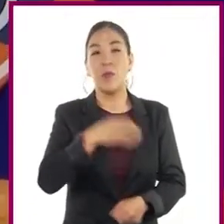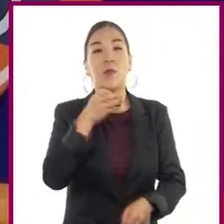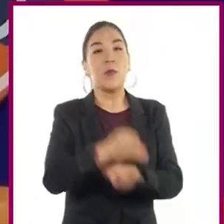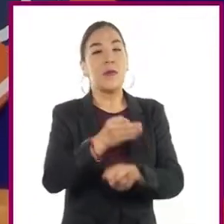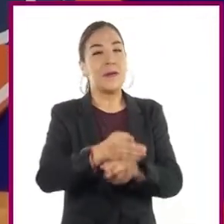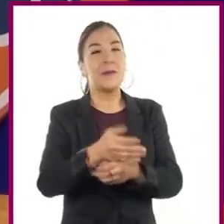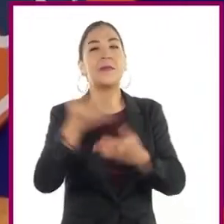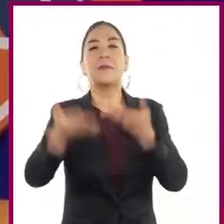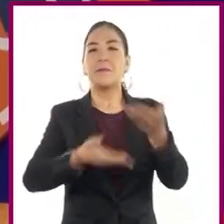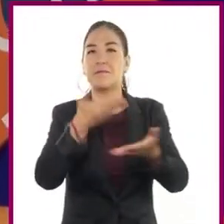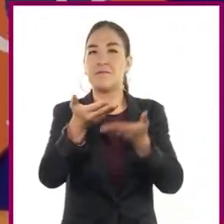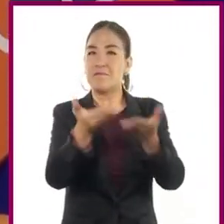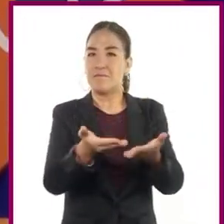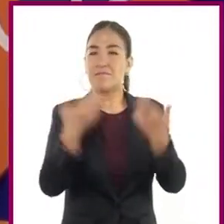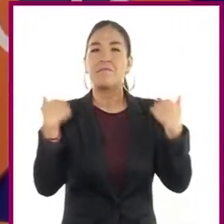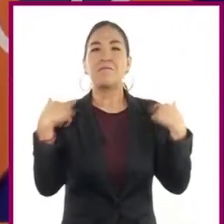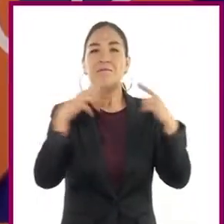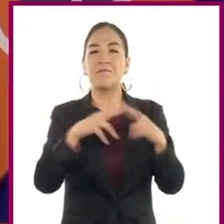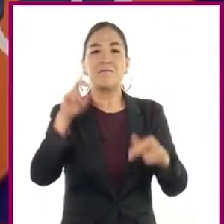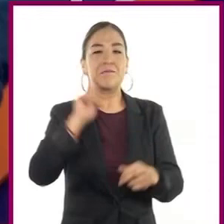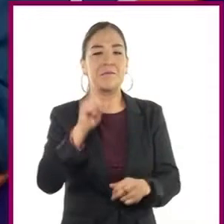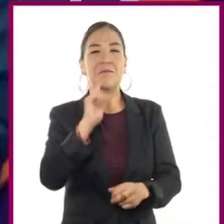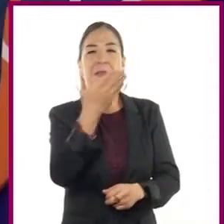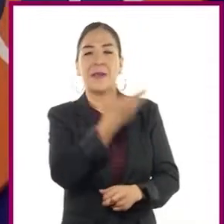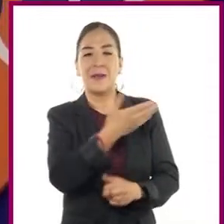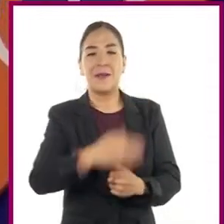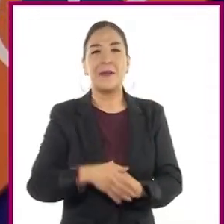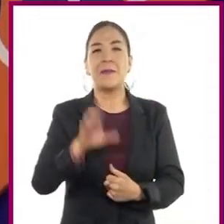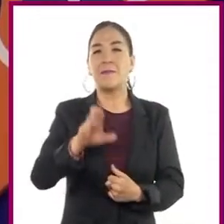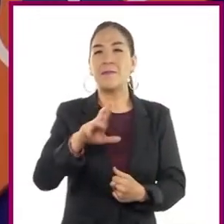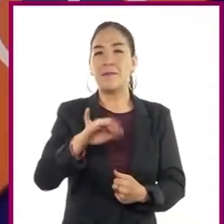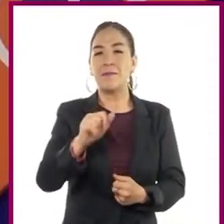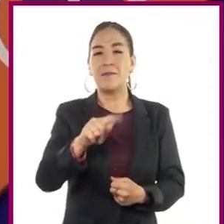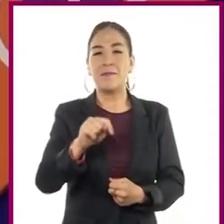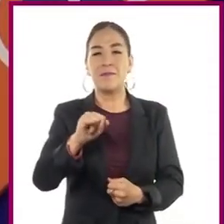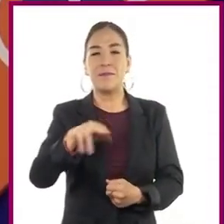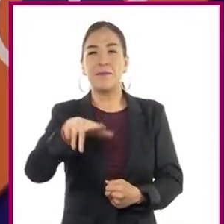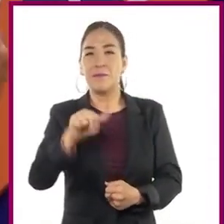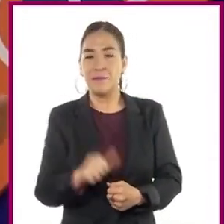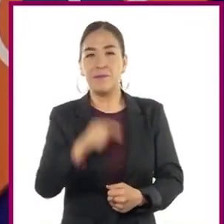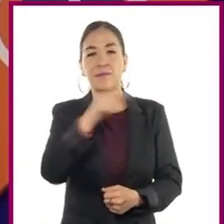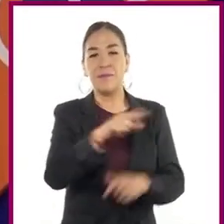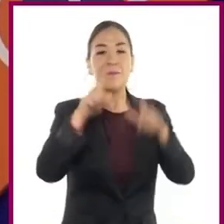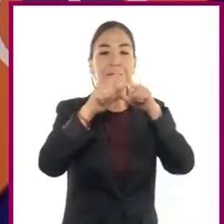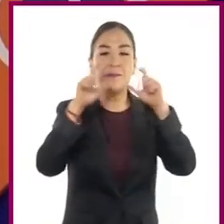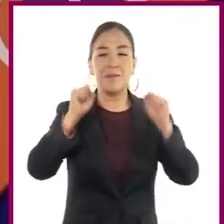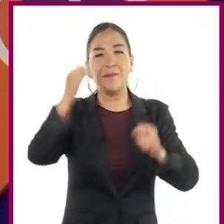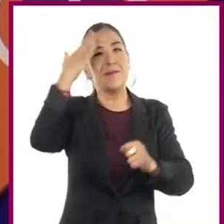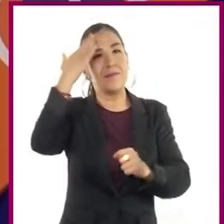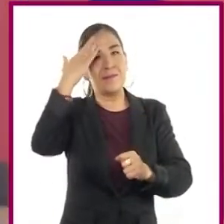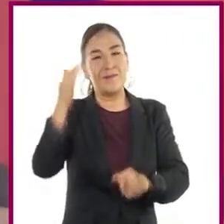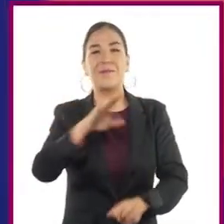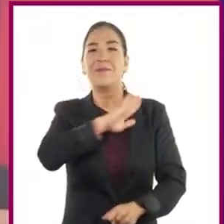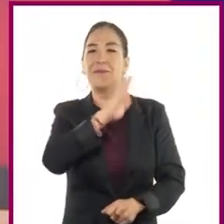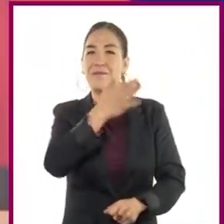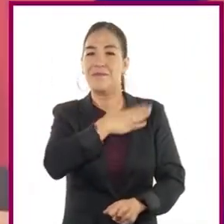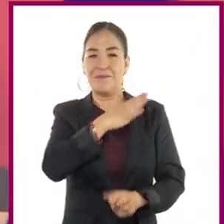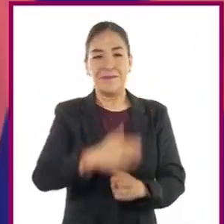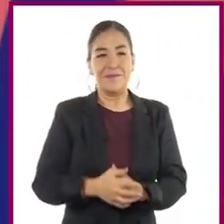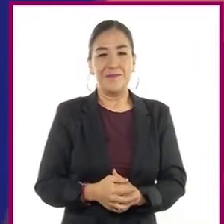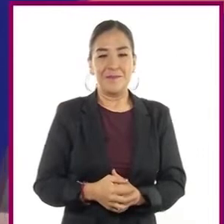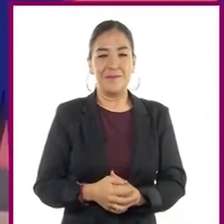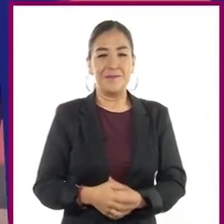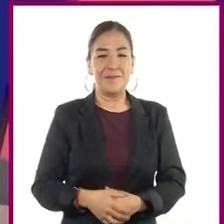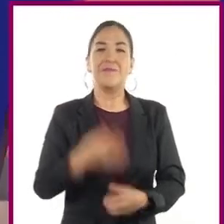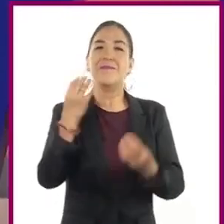de presentarles a la profesora Cristina Mosco Alfonso de la asignatura de Lengua Materna Español. Muchas